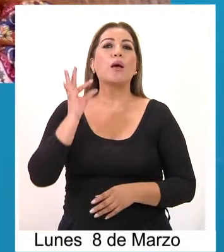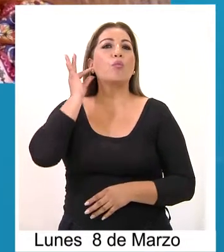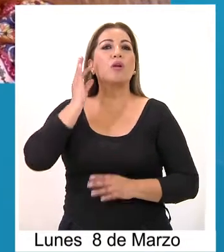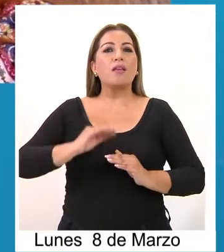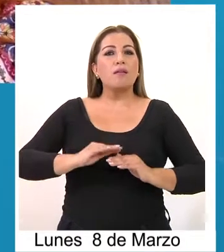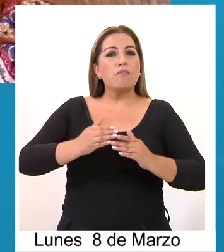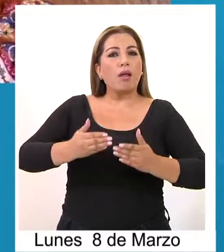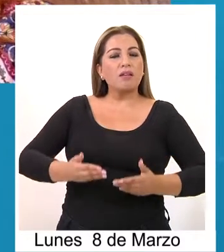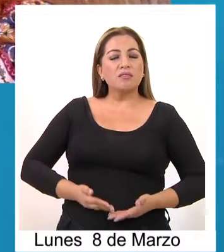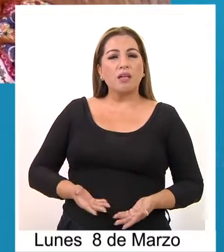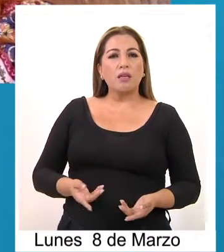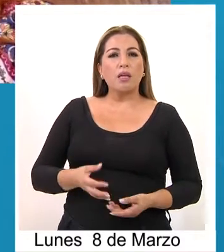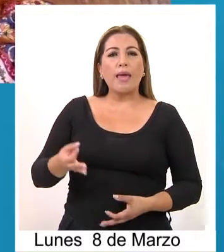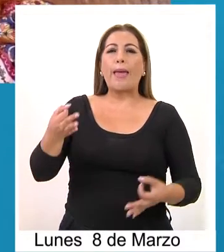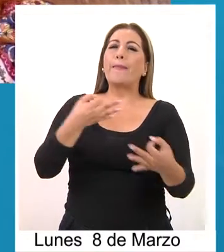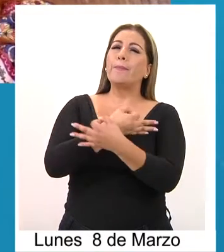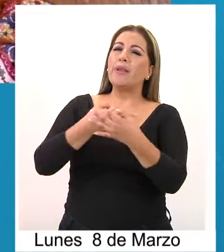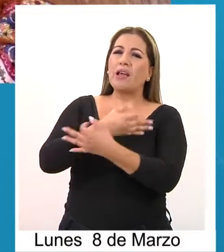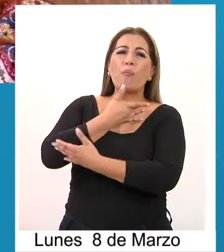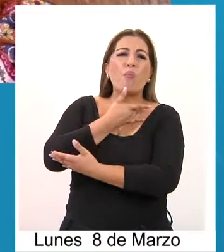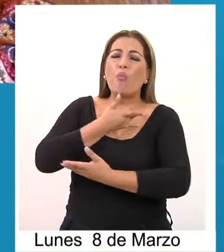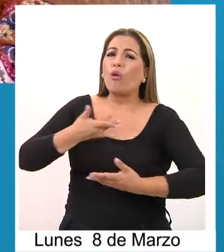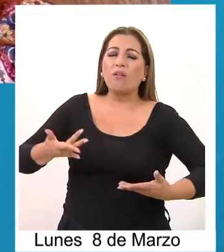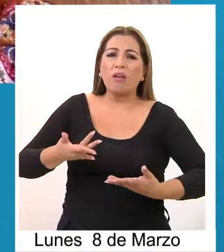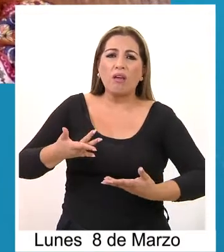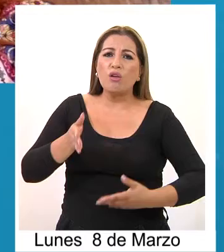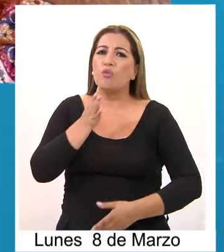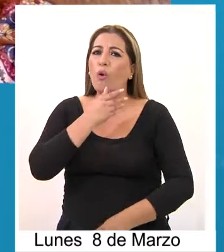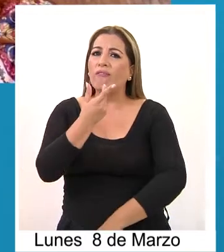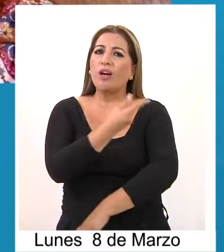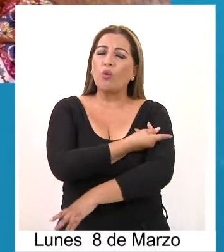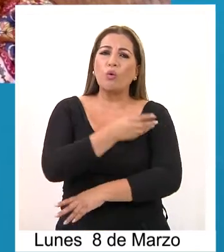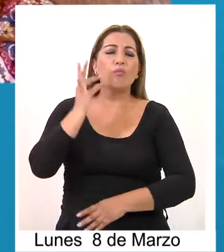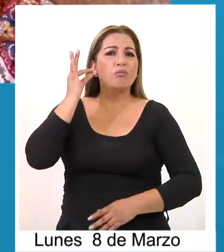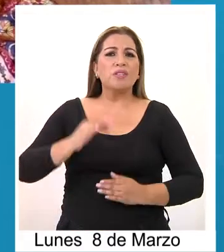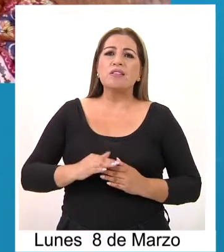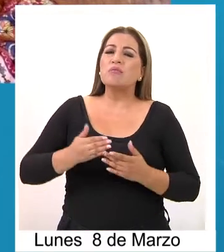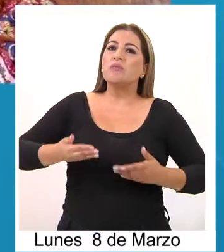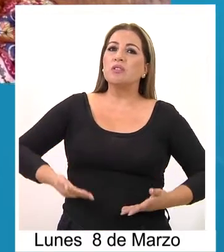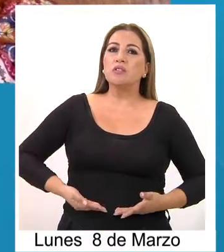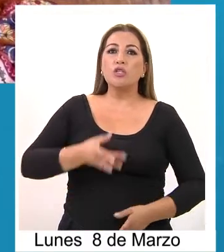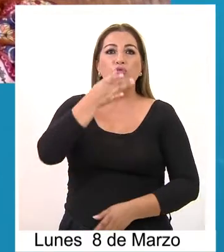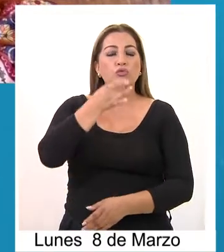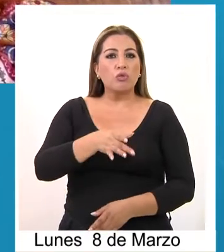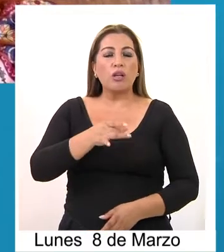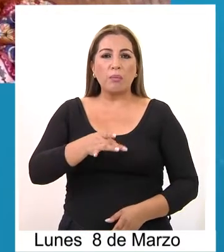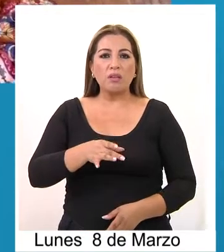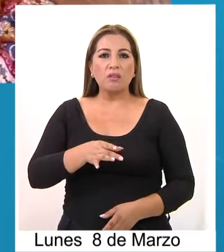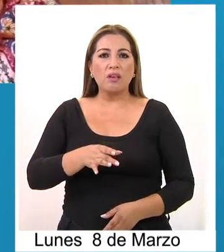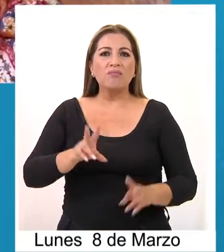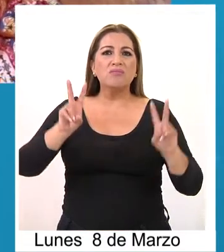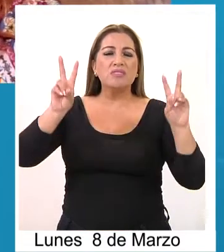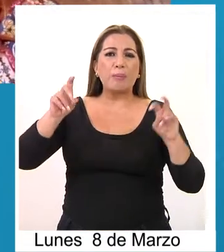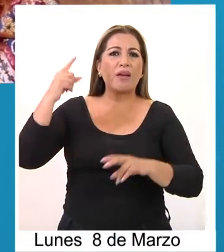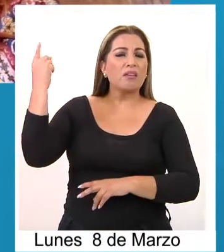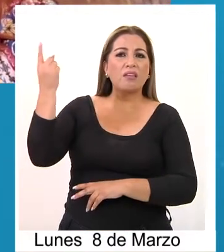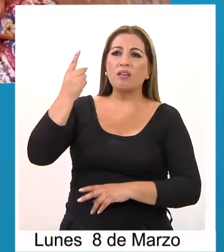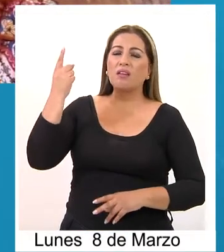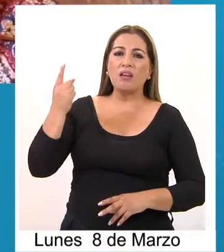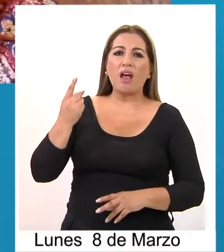las embarazadas. Cuéntanos un poco por qué pasó esto. No sé si es solamente en este caso o en general cuando